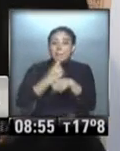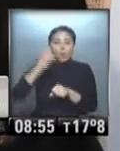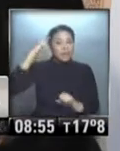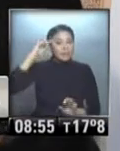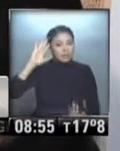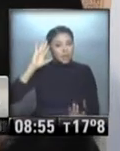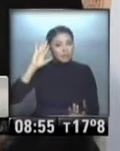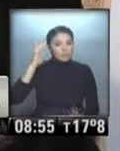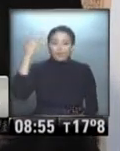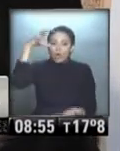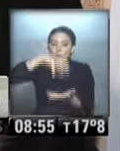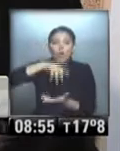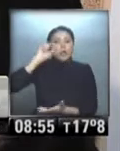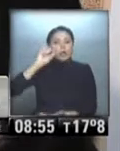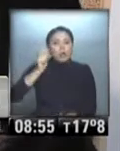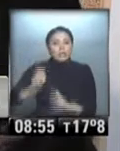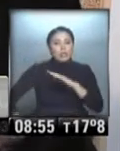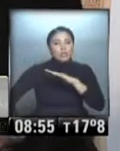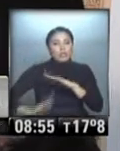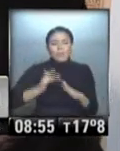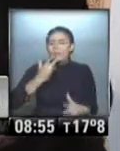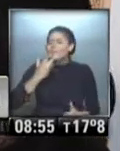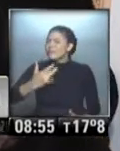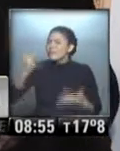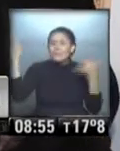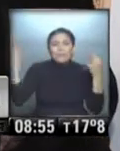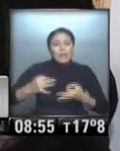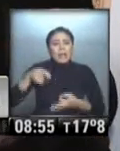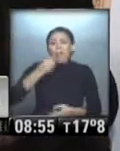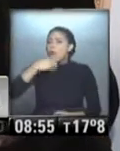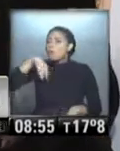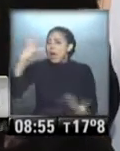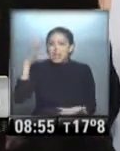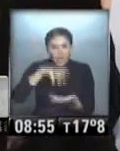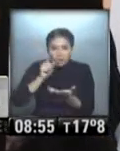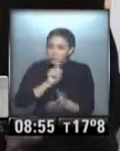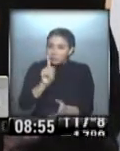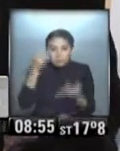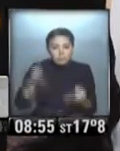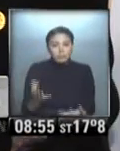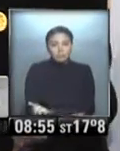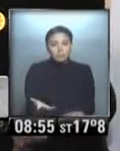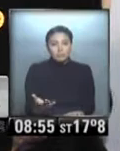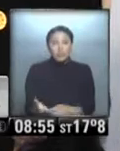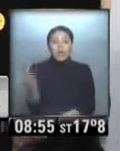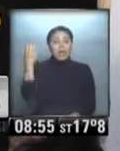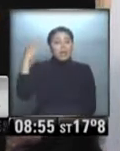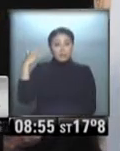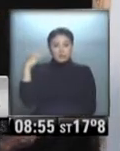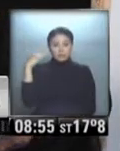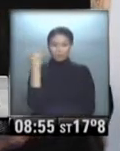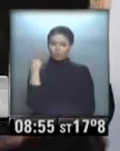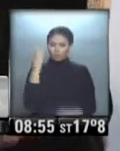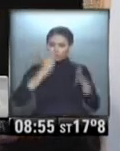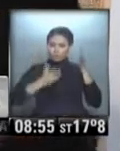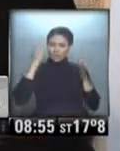que tenemos una Corte Suprema de lujo. Esta no es cualquier Corte Suprema, después de lo que tuvimos unas